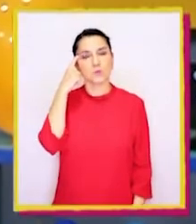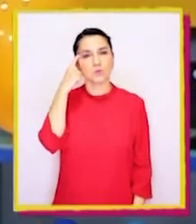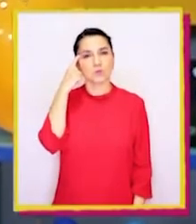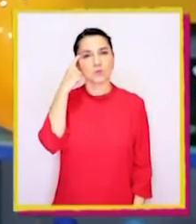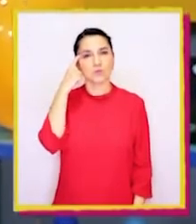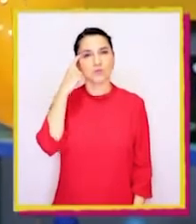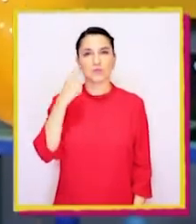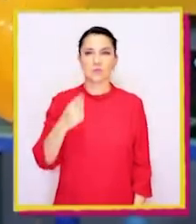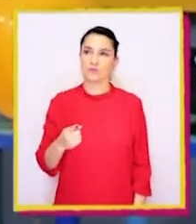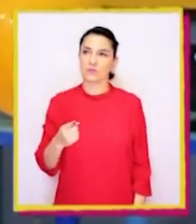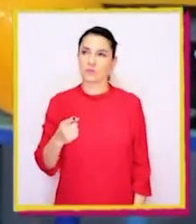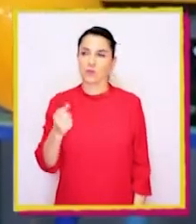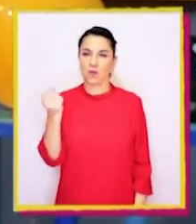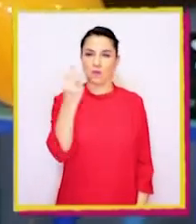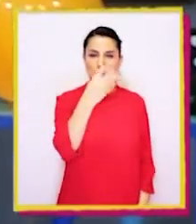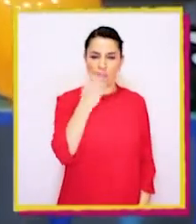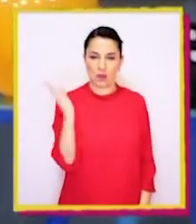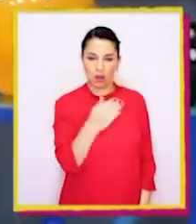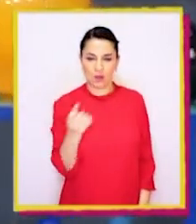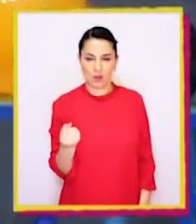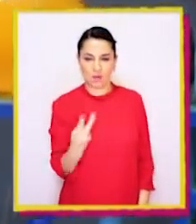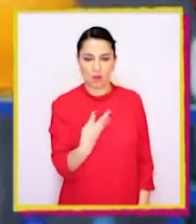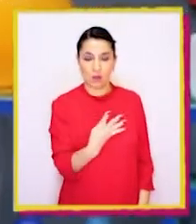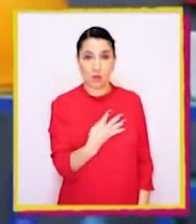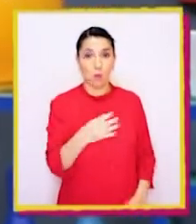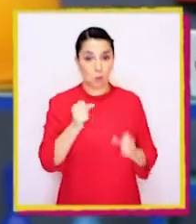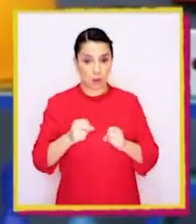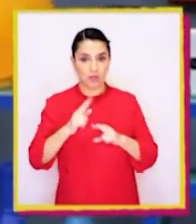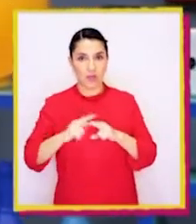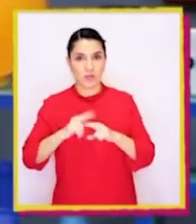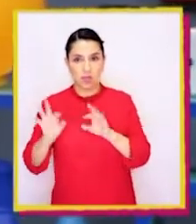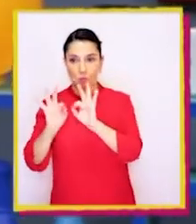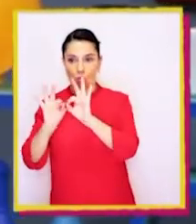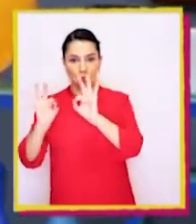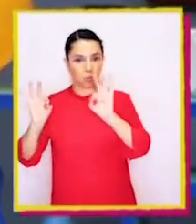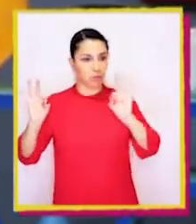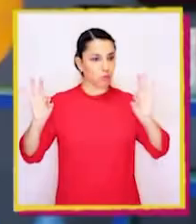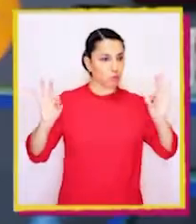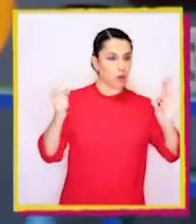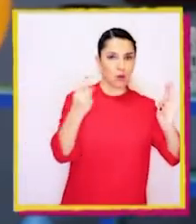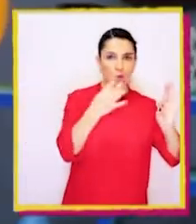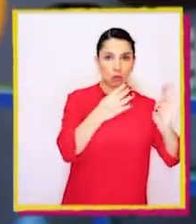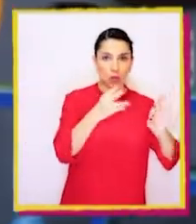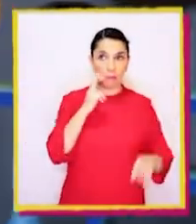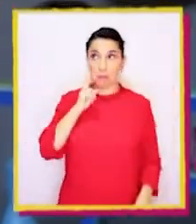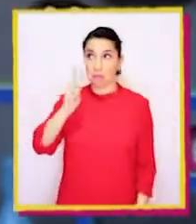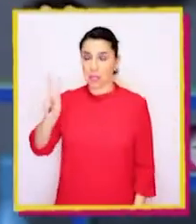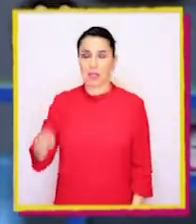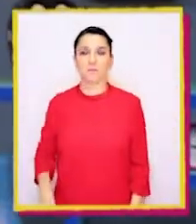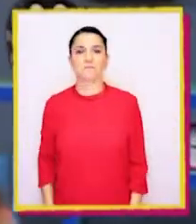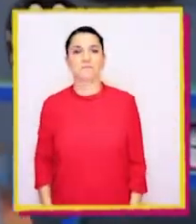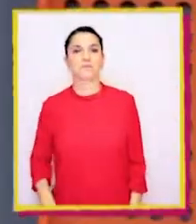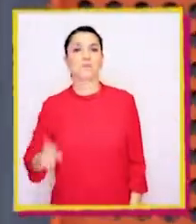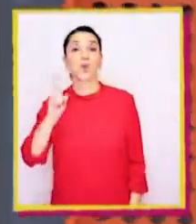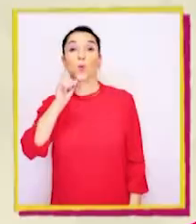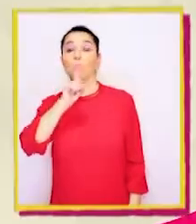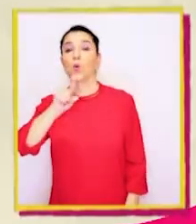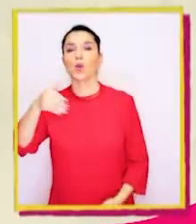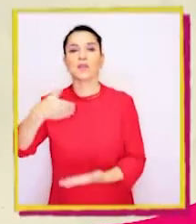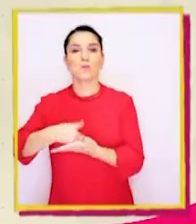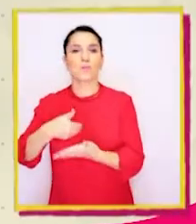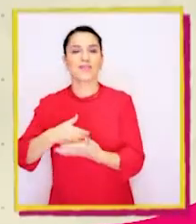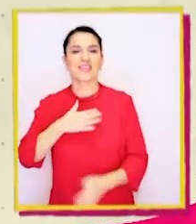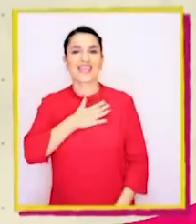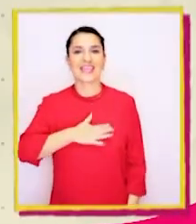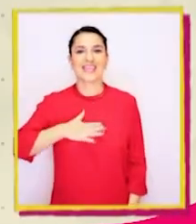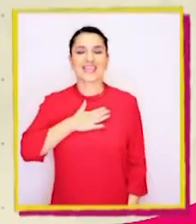pensando? ¿Que una fracción se puede representar en la recta numérica? ¡Sí! Miren, el último pedido dice